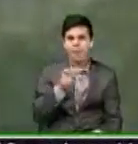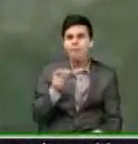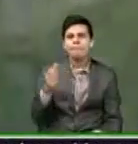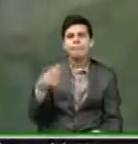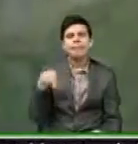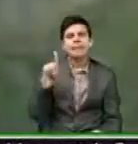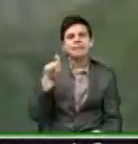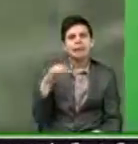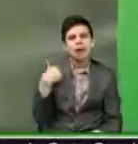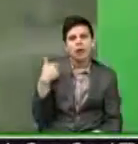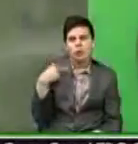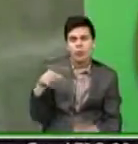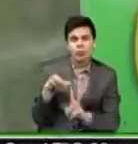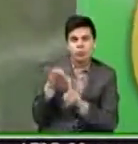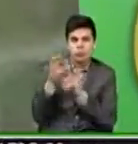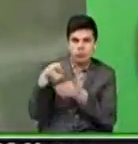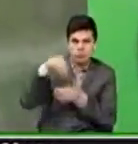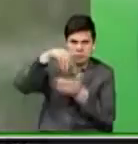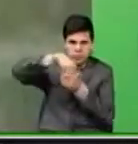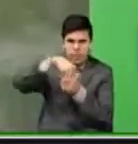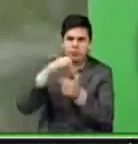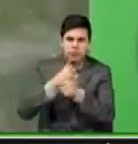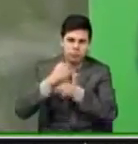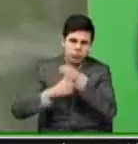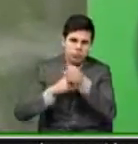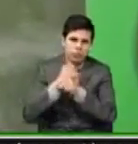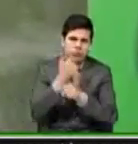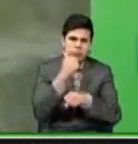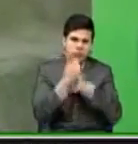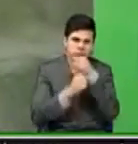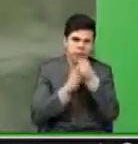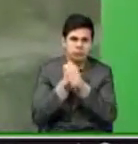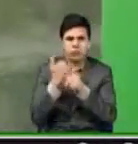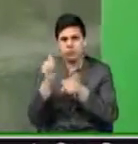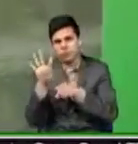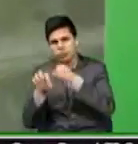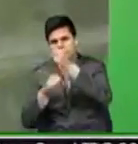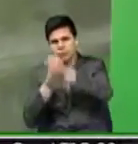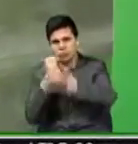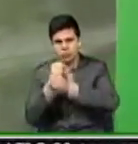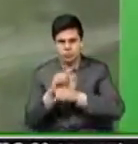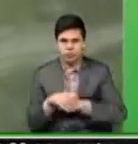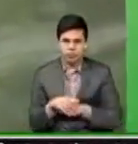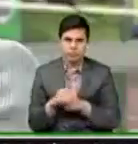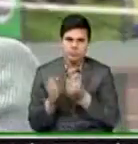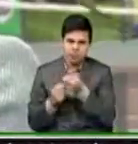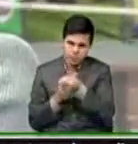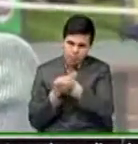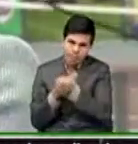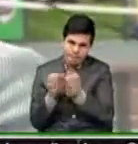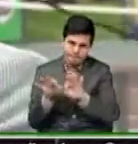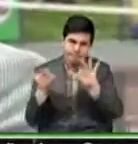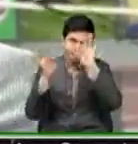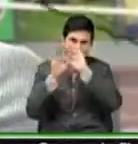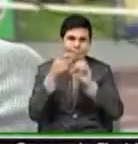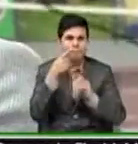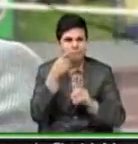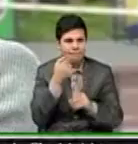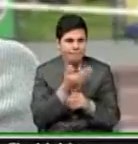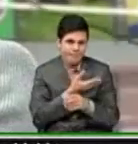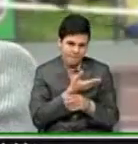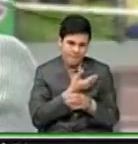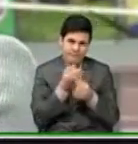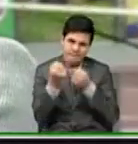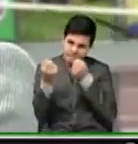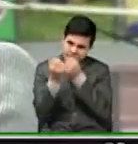promesas de esta disciplina del país con edades entre 10 y 14 años es un apoyo muy grande para ellos para los papás es una motivación para los